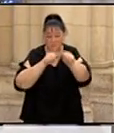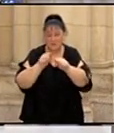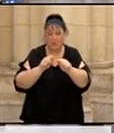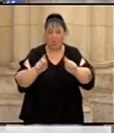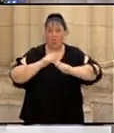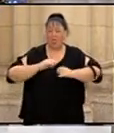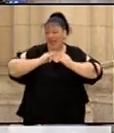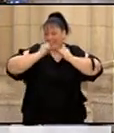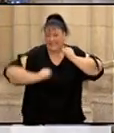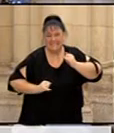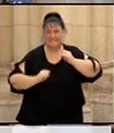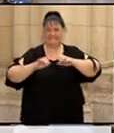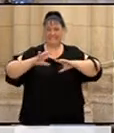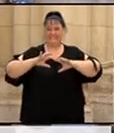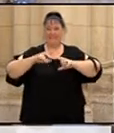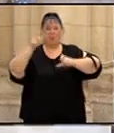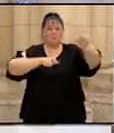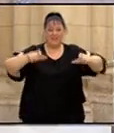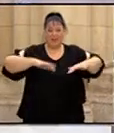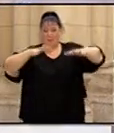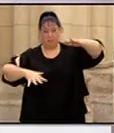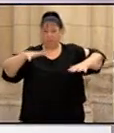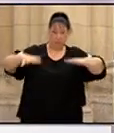desestabiliza toda la humanidad.